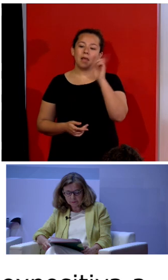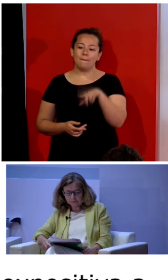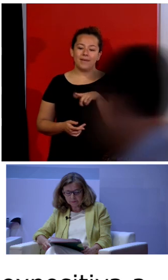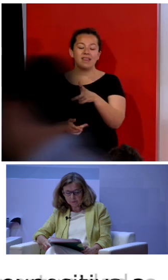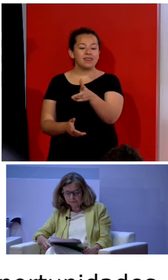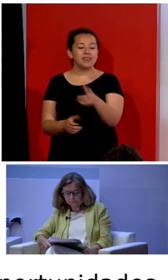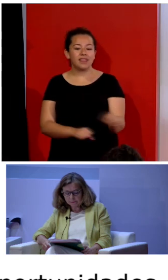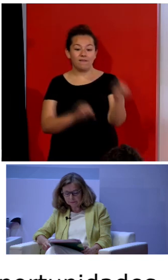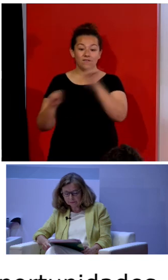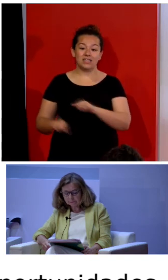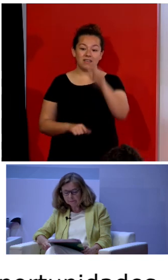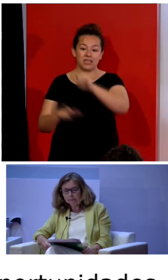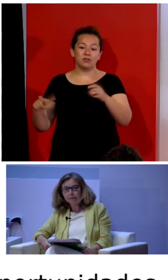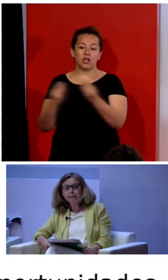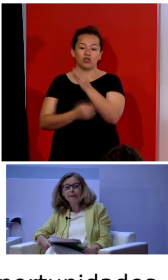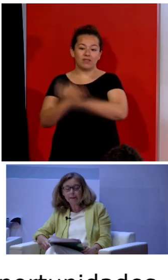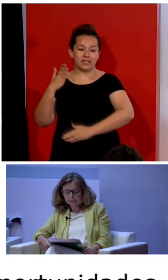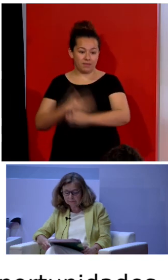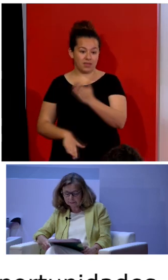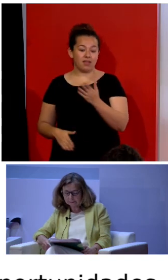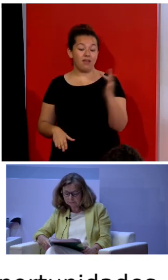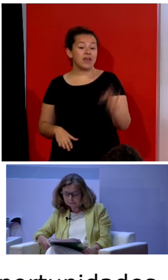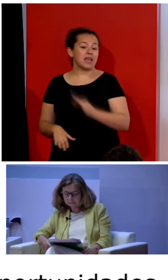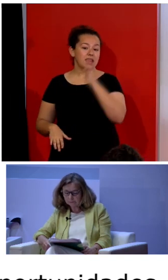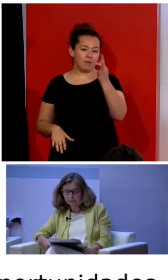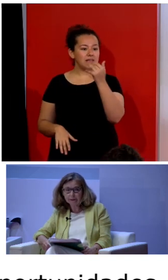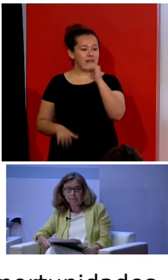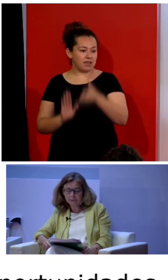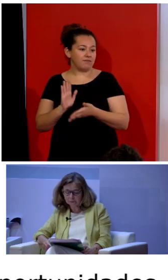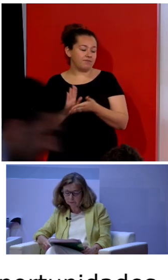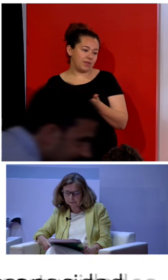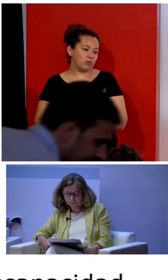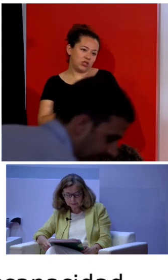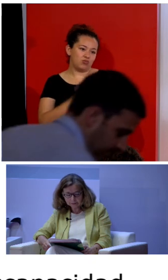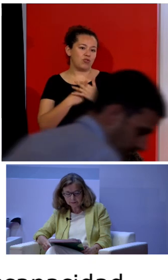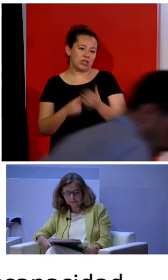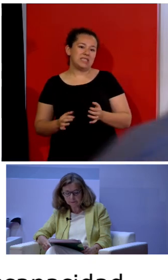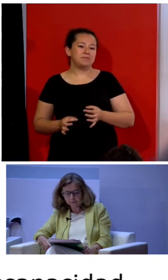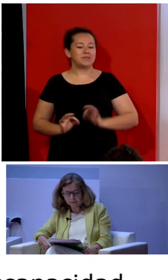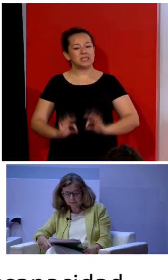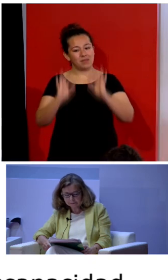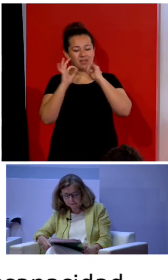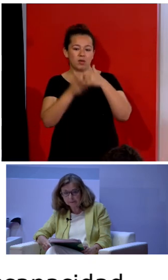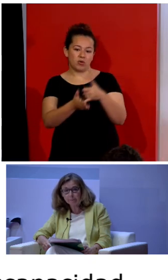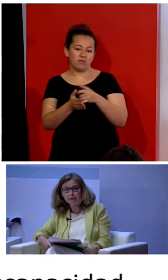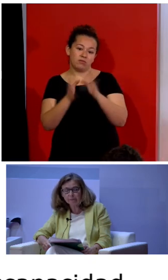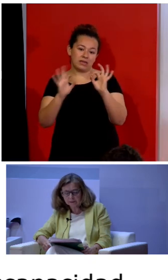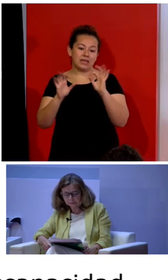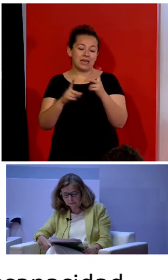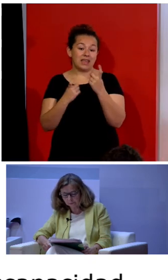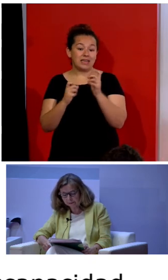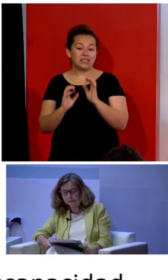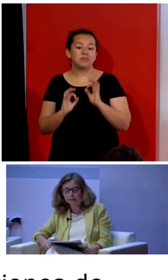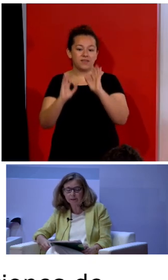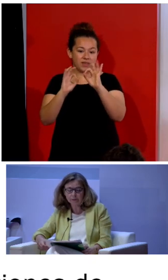personas con discapacidad, que además deberán de atender situaciones de especial vulnerabilidad, así como las necesidades específicas de